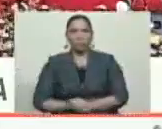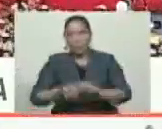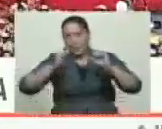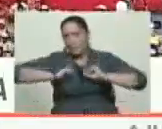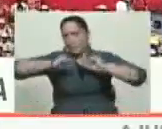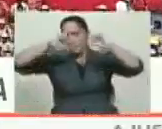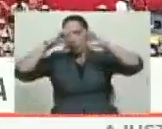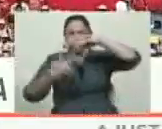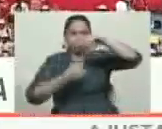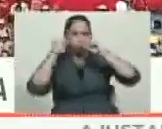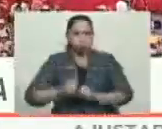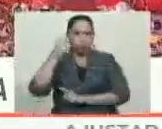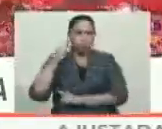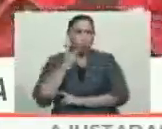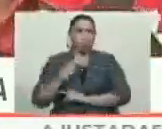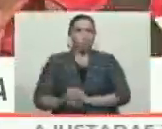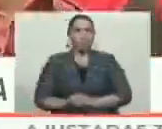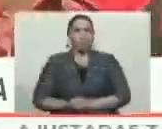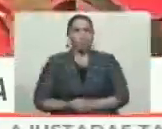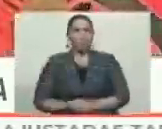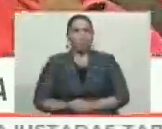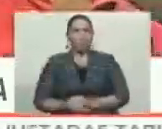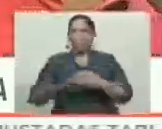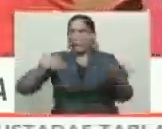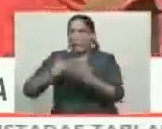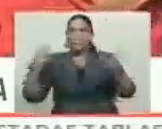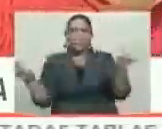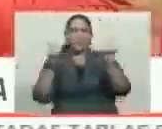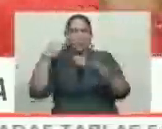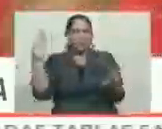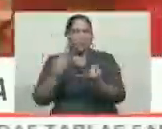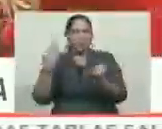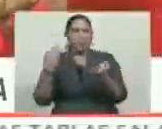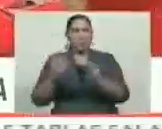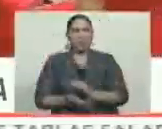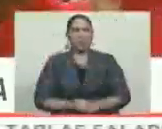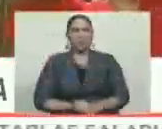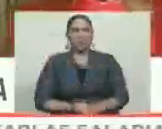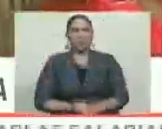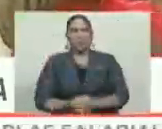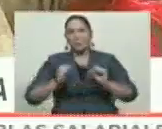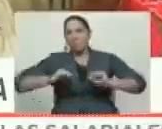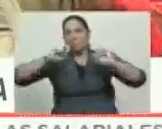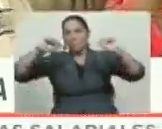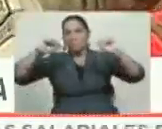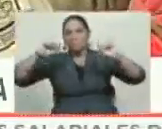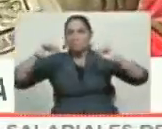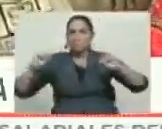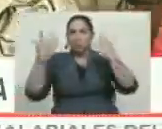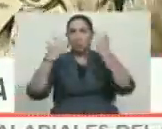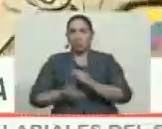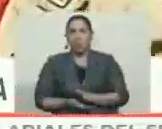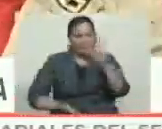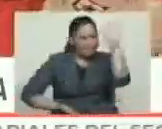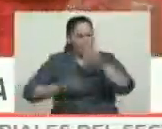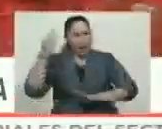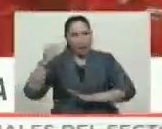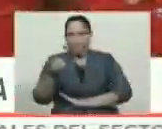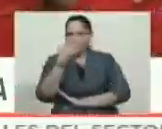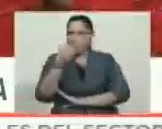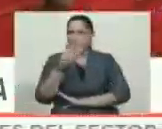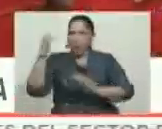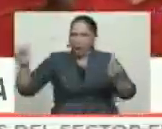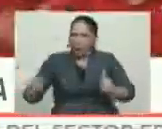la revolución bolivariana! ¡Hasta la victoria siempre, camarada! ¡Vamos al Palacio a acompañar